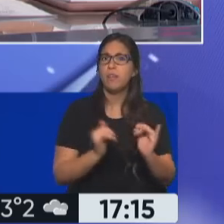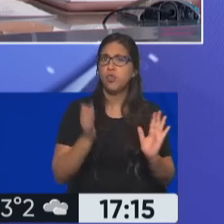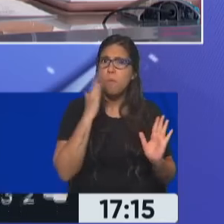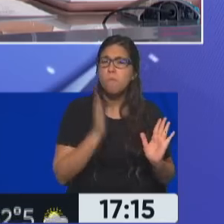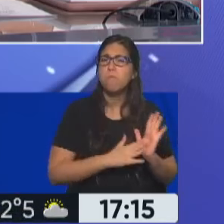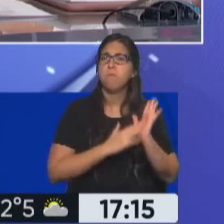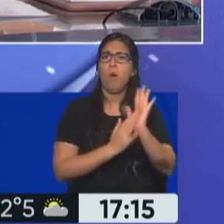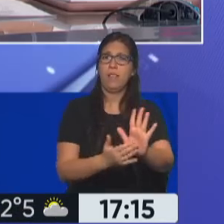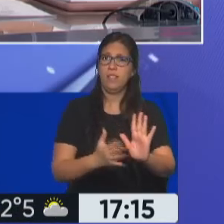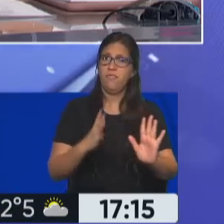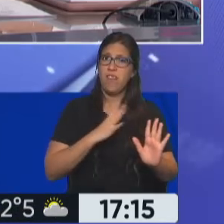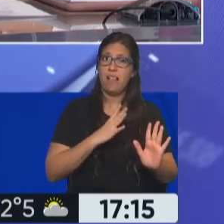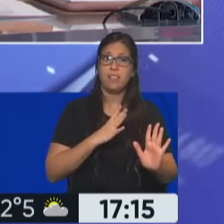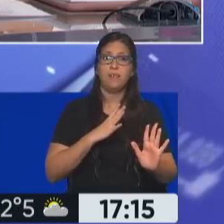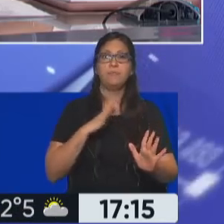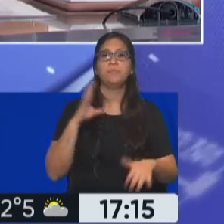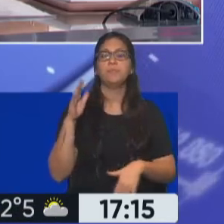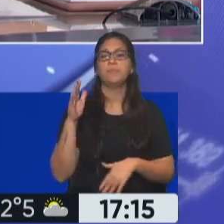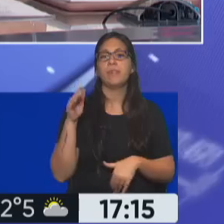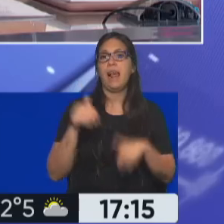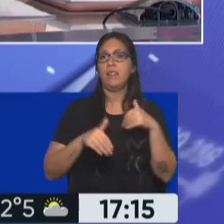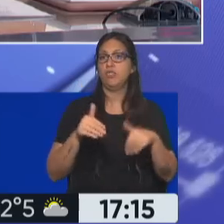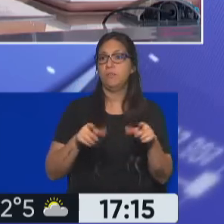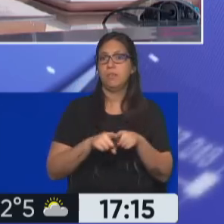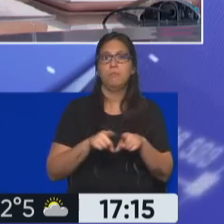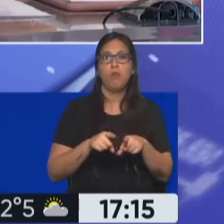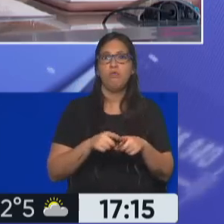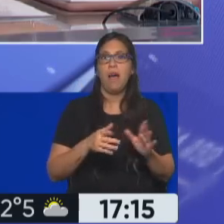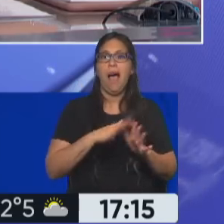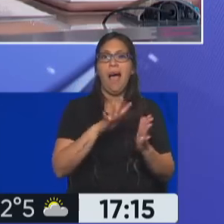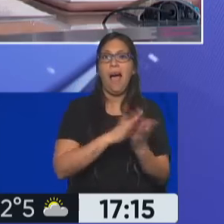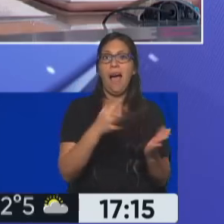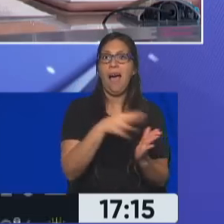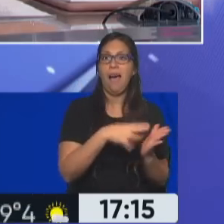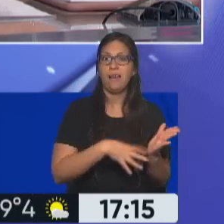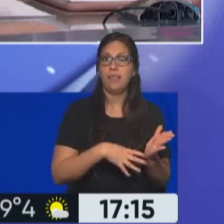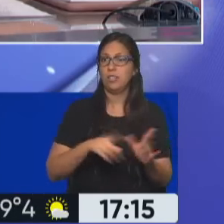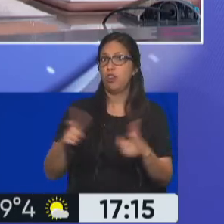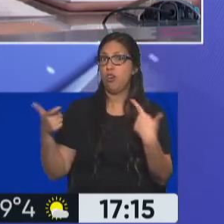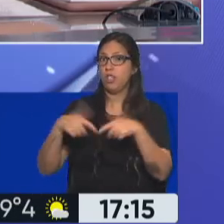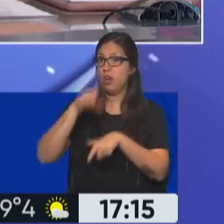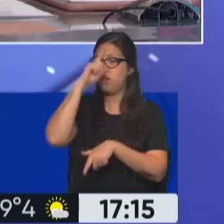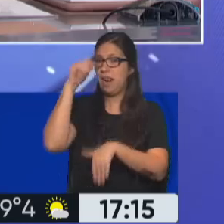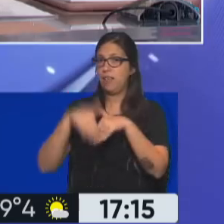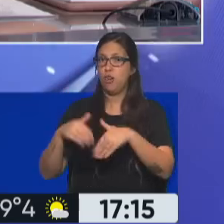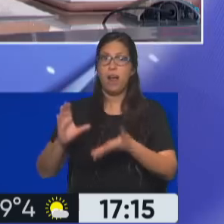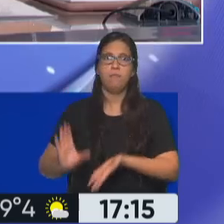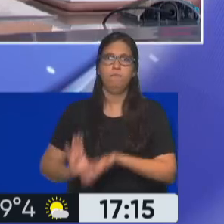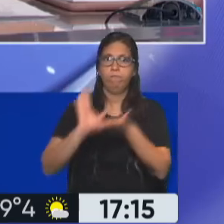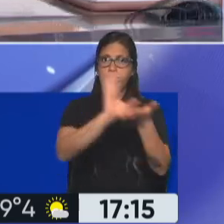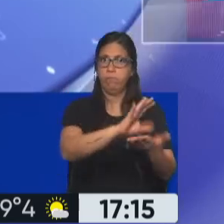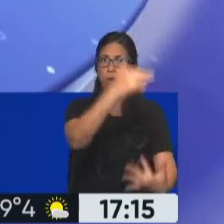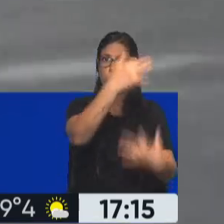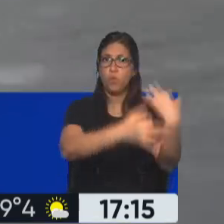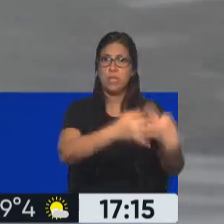en lo electoral no ha cambiado porque al día de hoy no se muestran esas actas que pasaron del Consejo Nacional Electoral a la justicia, pero que